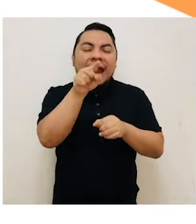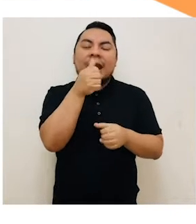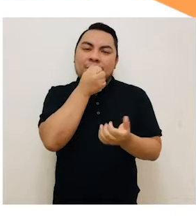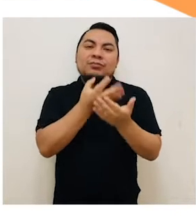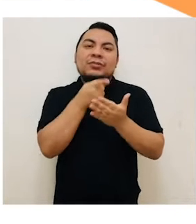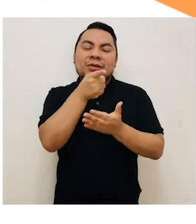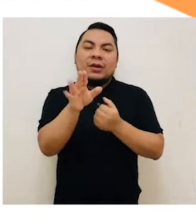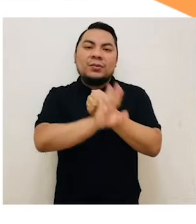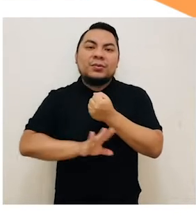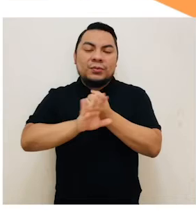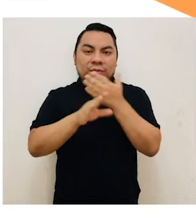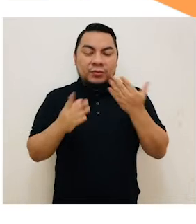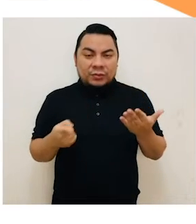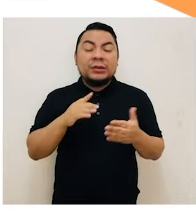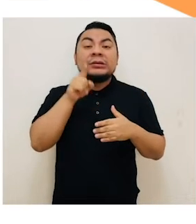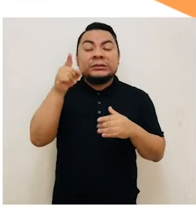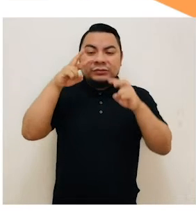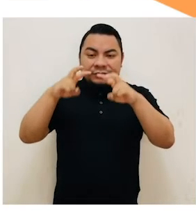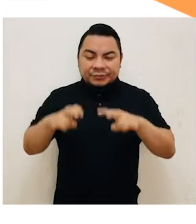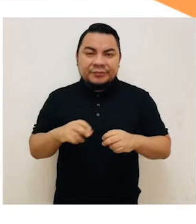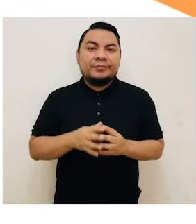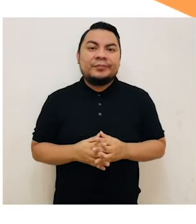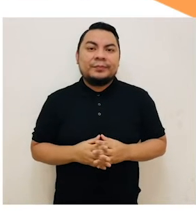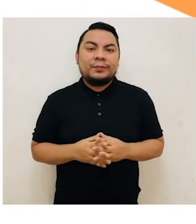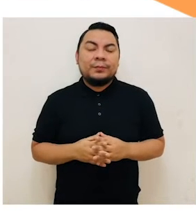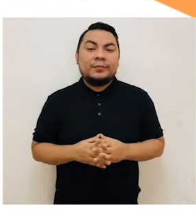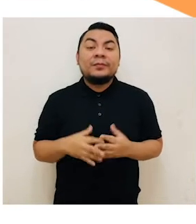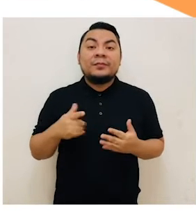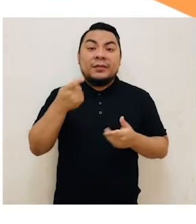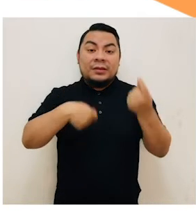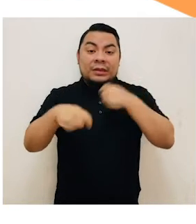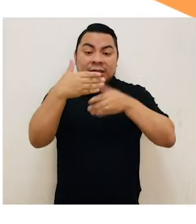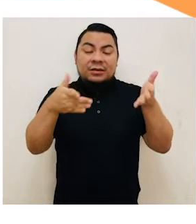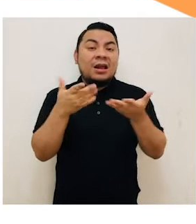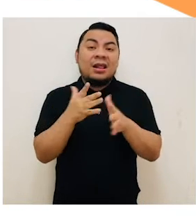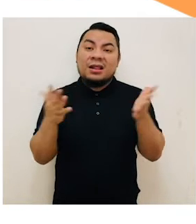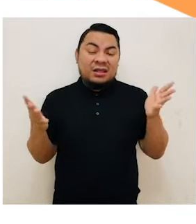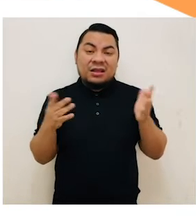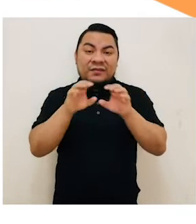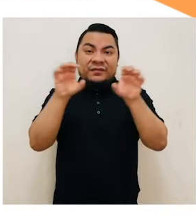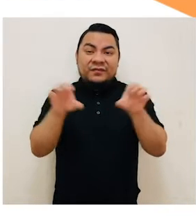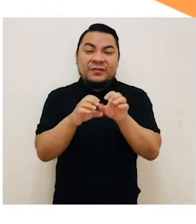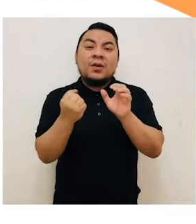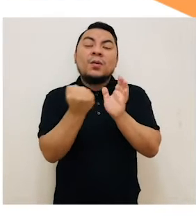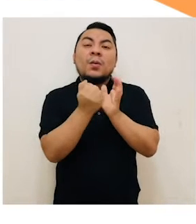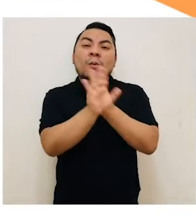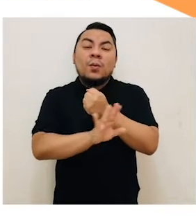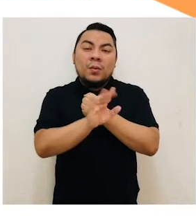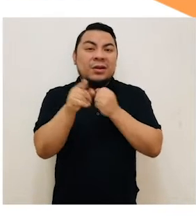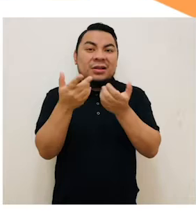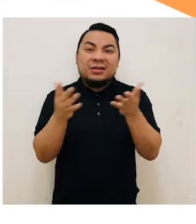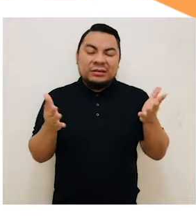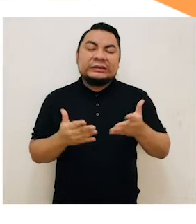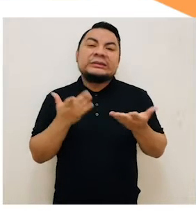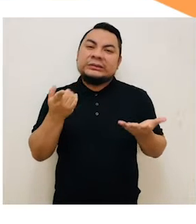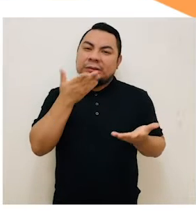URL empezará por HTTPS en lugar de HTTP. Si una tienda online no dispone de certificado o este no es